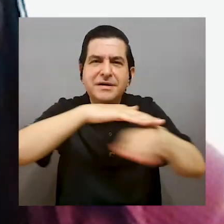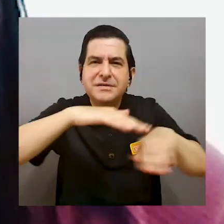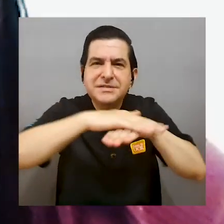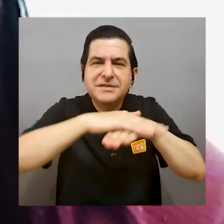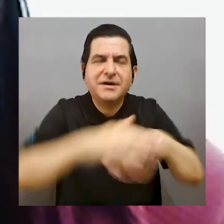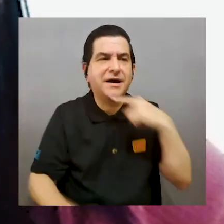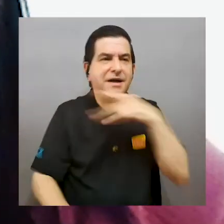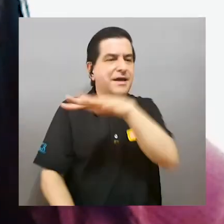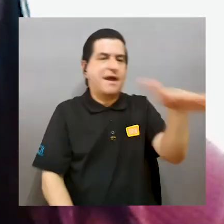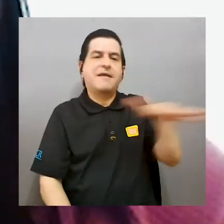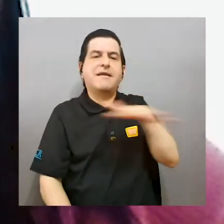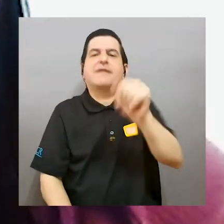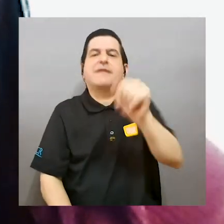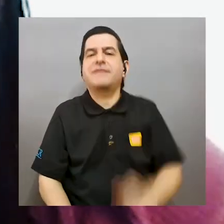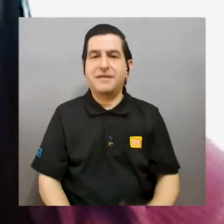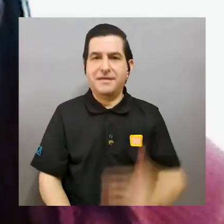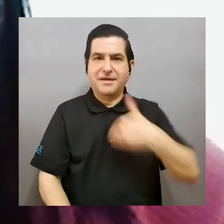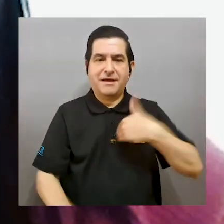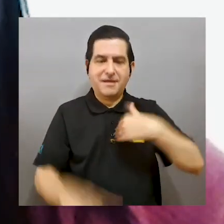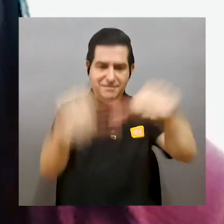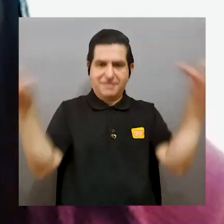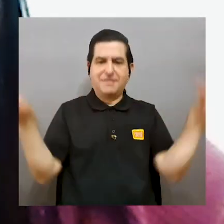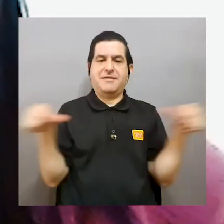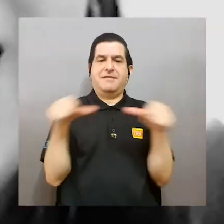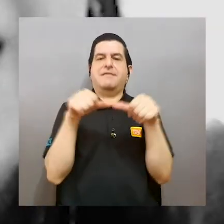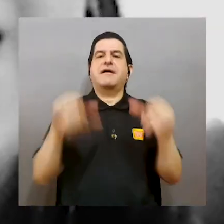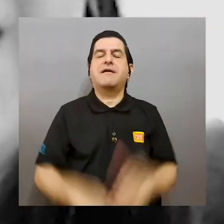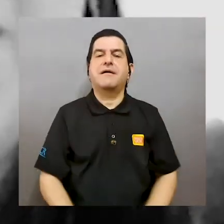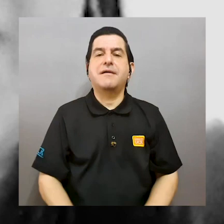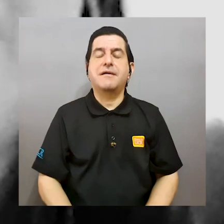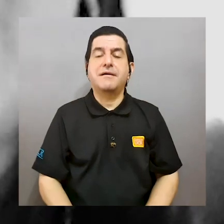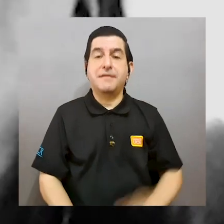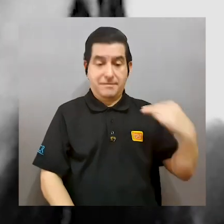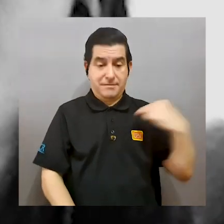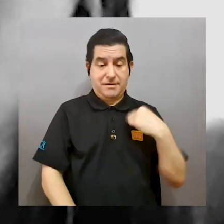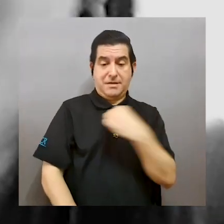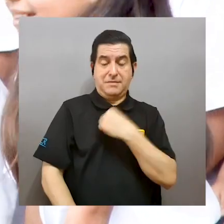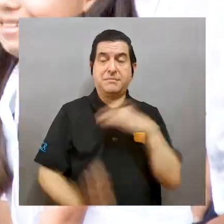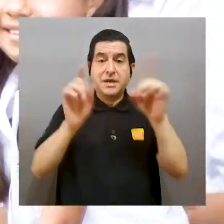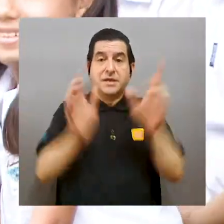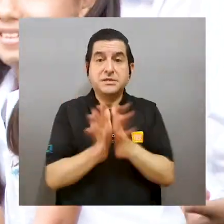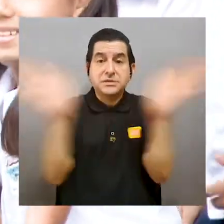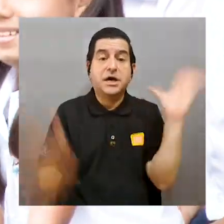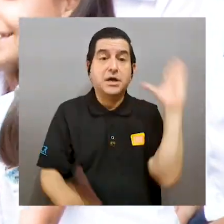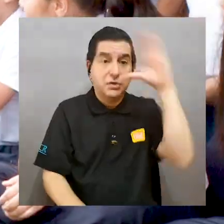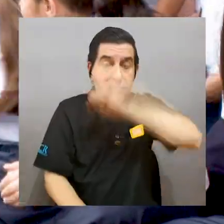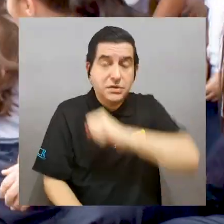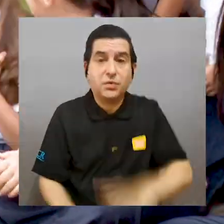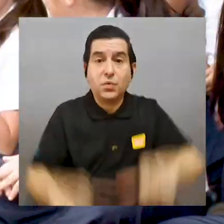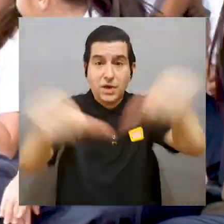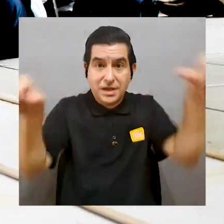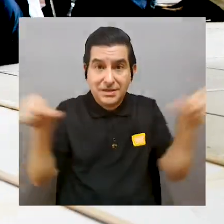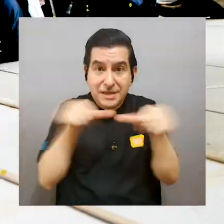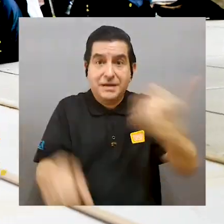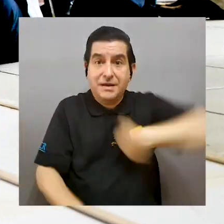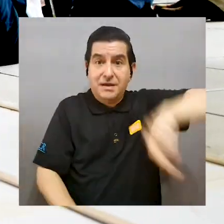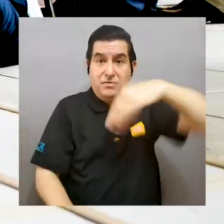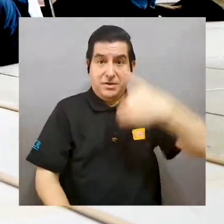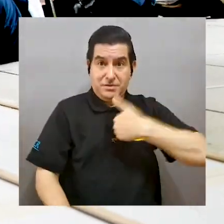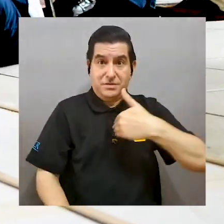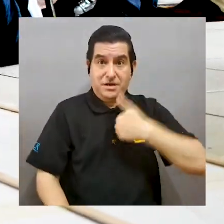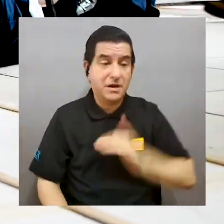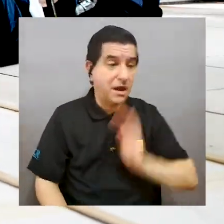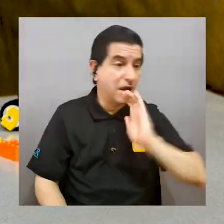basadas en la realidad que se vive en las aulas, que el MEP se dé cuenta de que, por ejemplo, en el aula nosotros